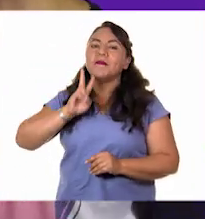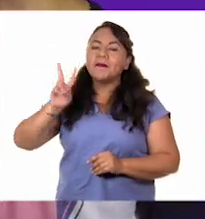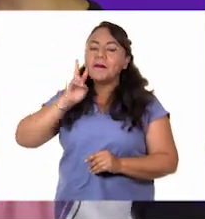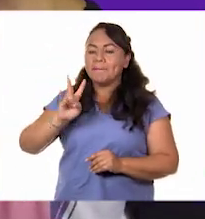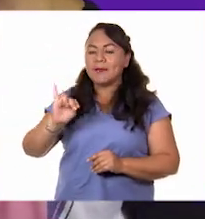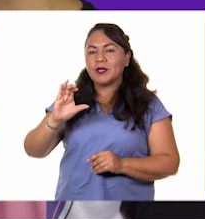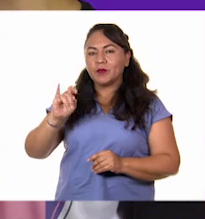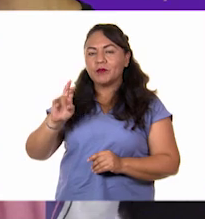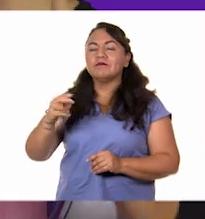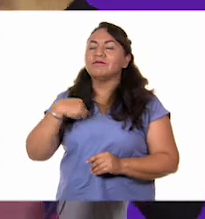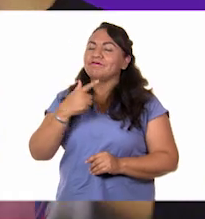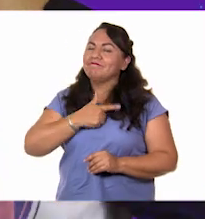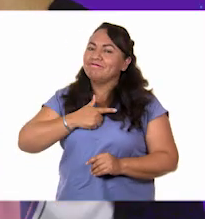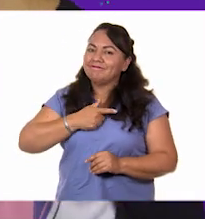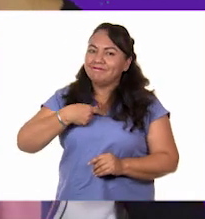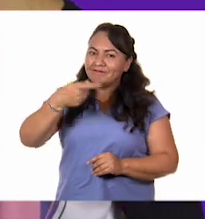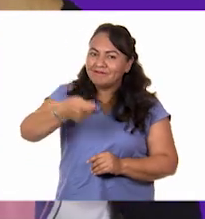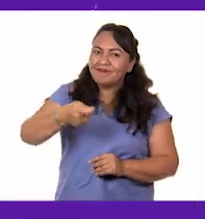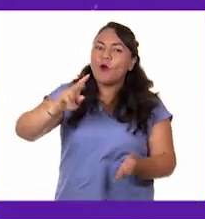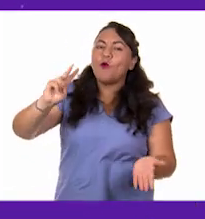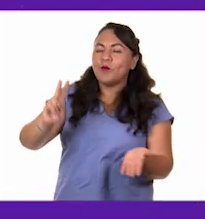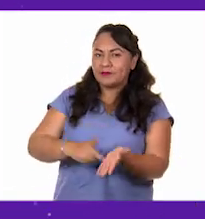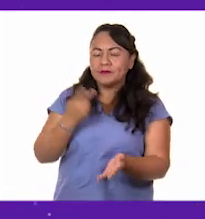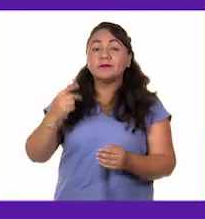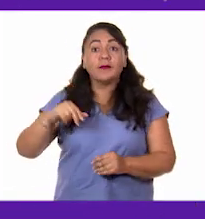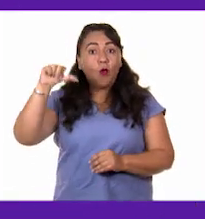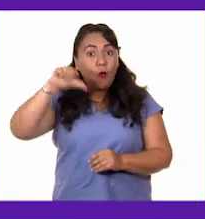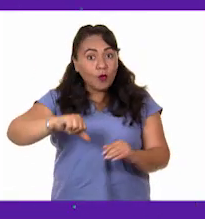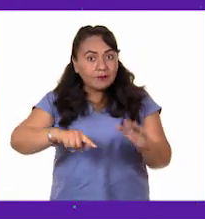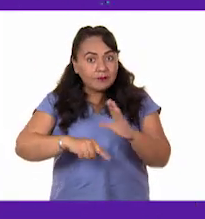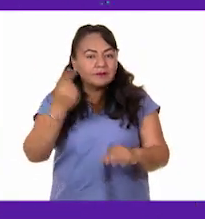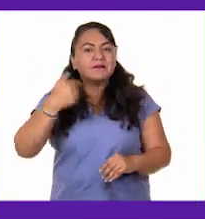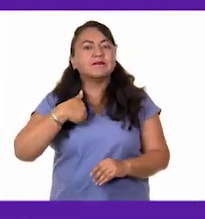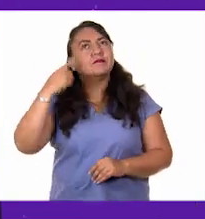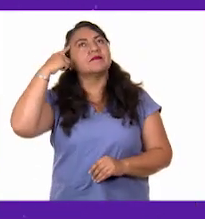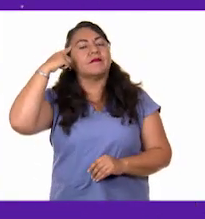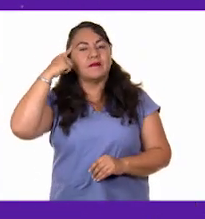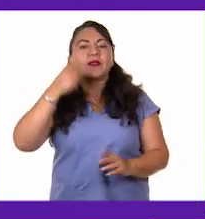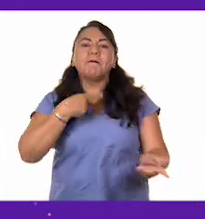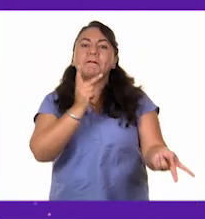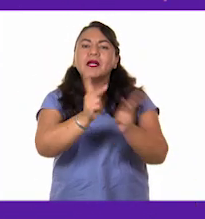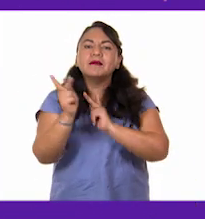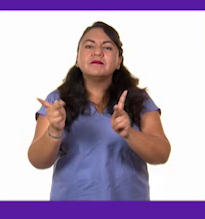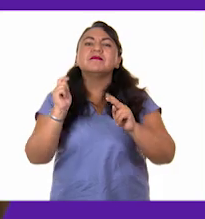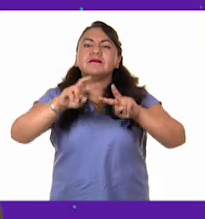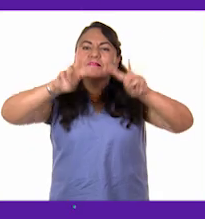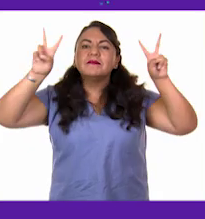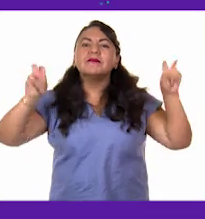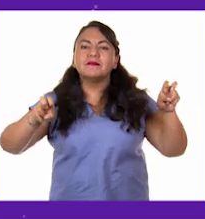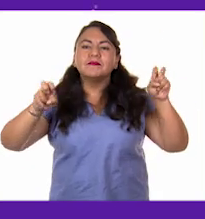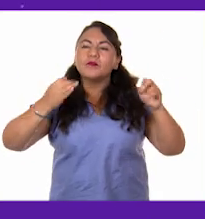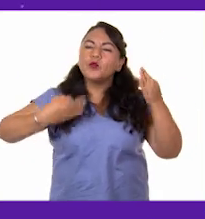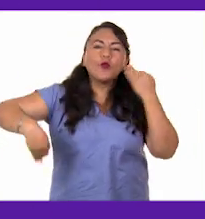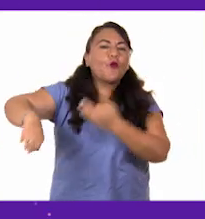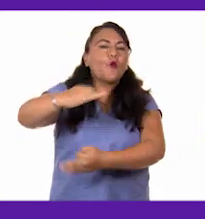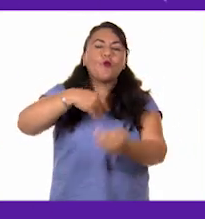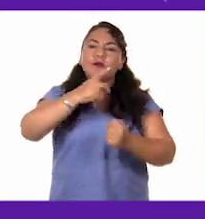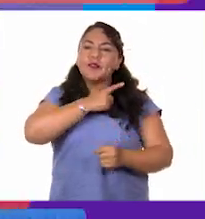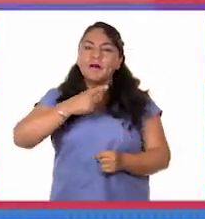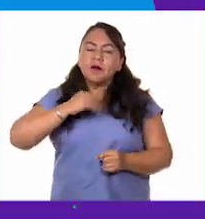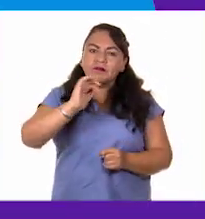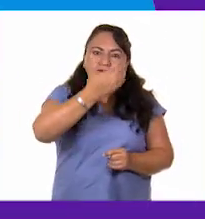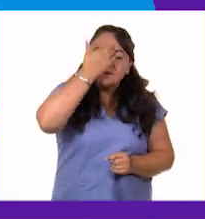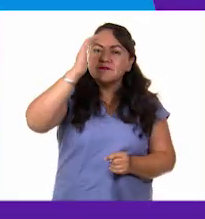mucho gusto poder saludarlos una vez más. En esta ocasión queremos platicarles de un tema que todos los cibernautas debemos